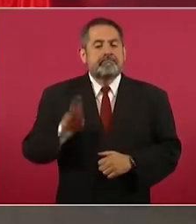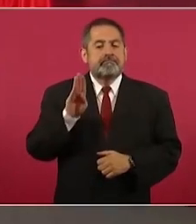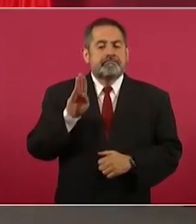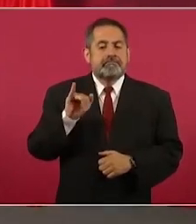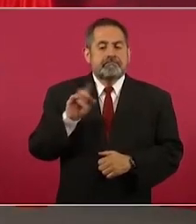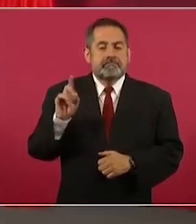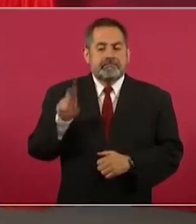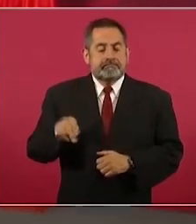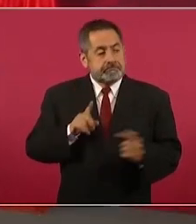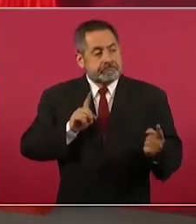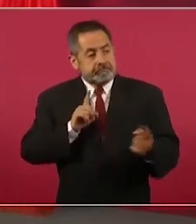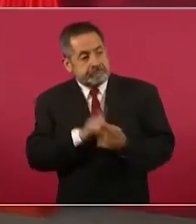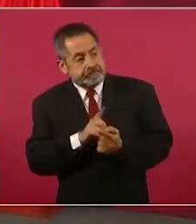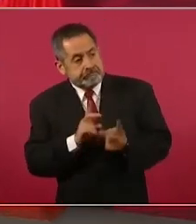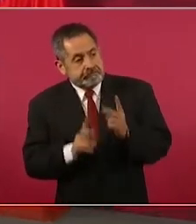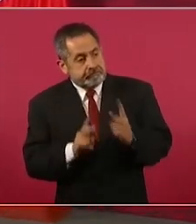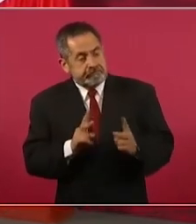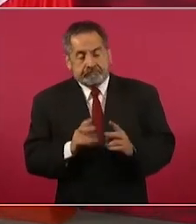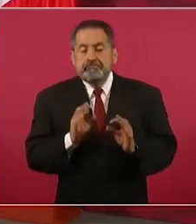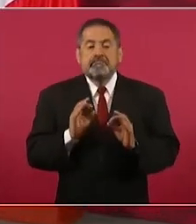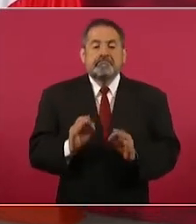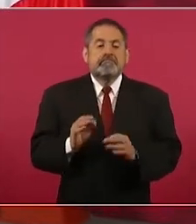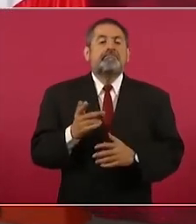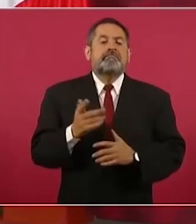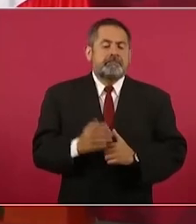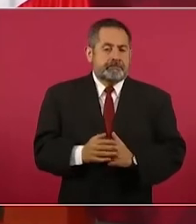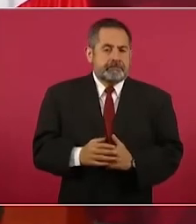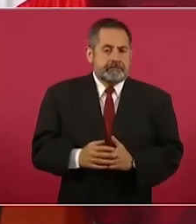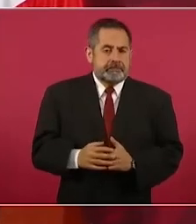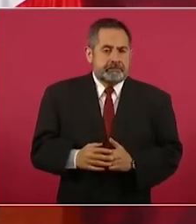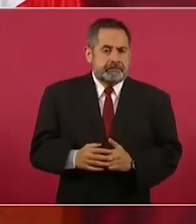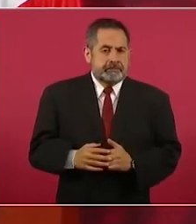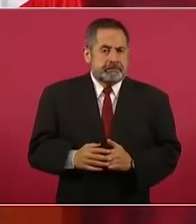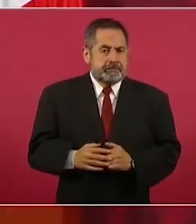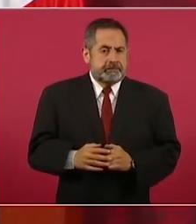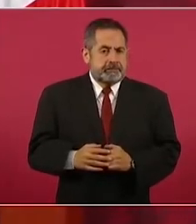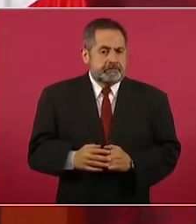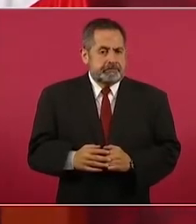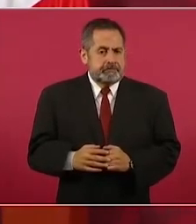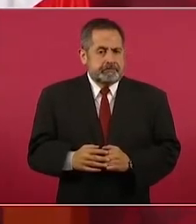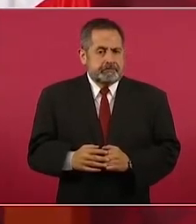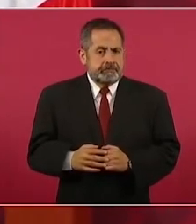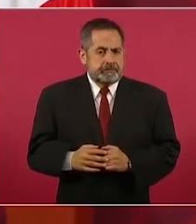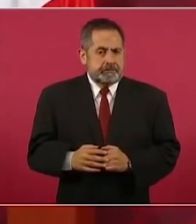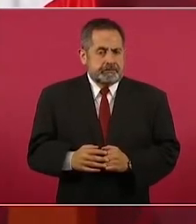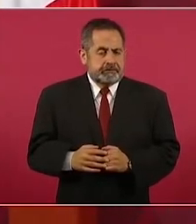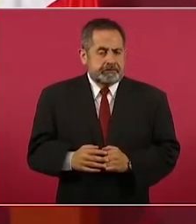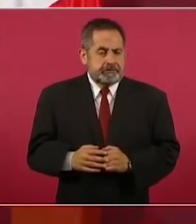decía yo, muy